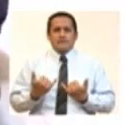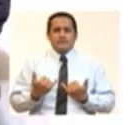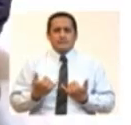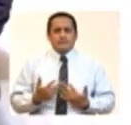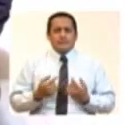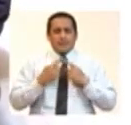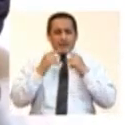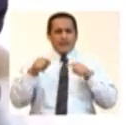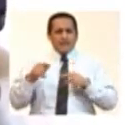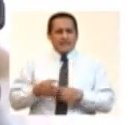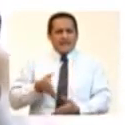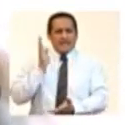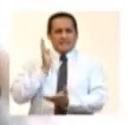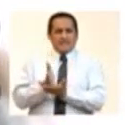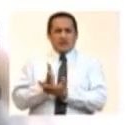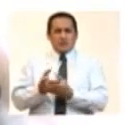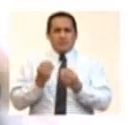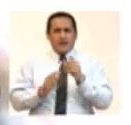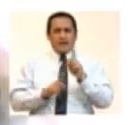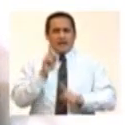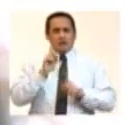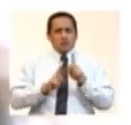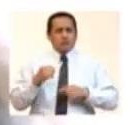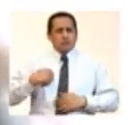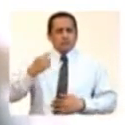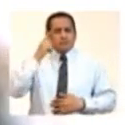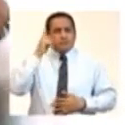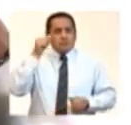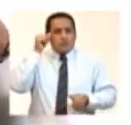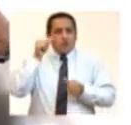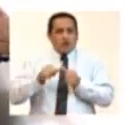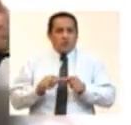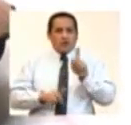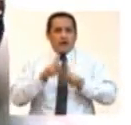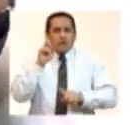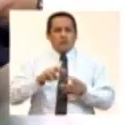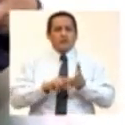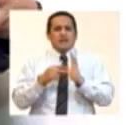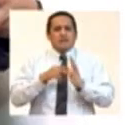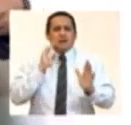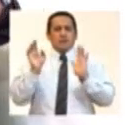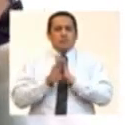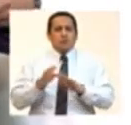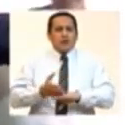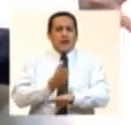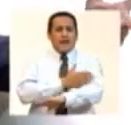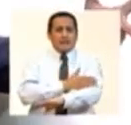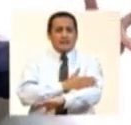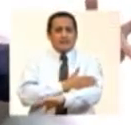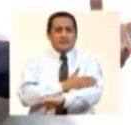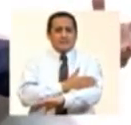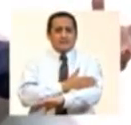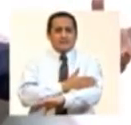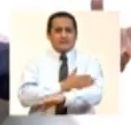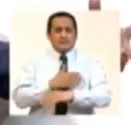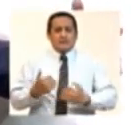bueno, esta sentencia, para los que a lo mejor no recuerdan todo lo que fue o los alcances que